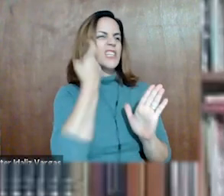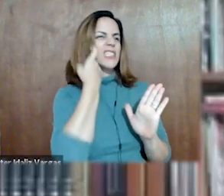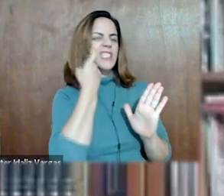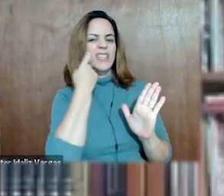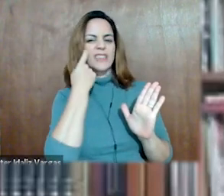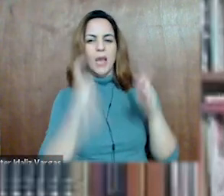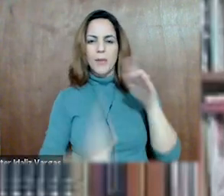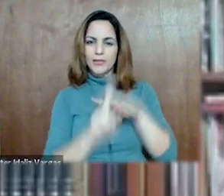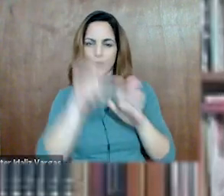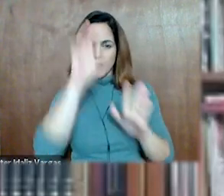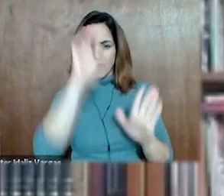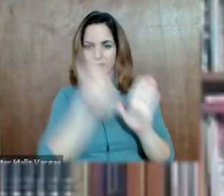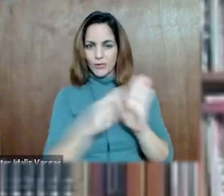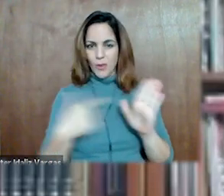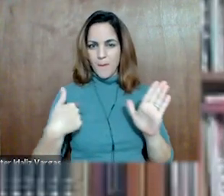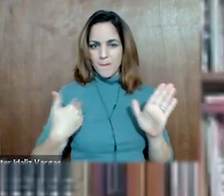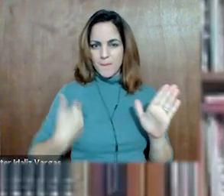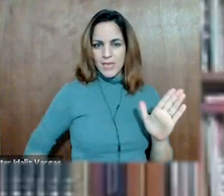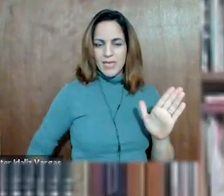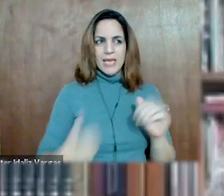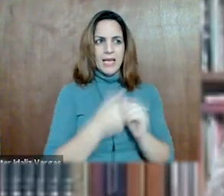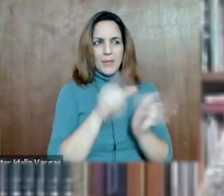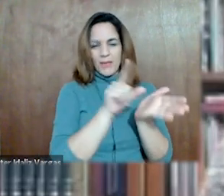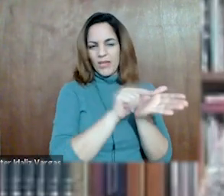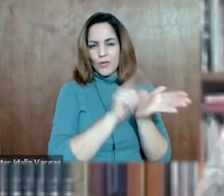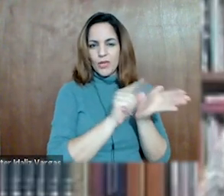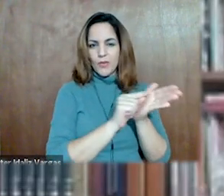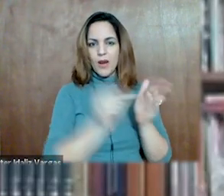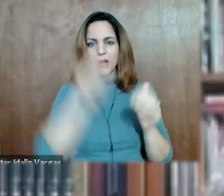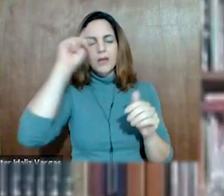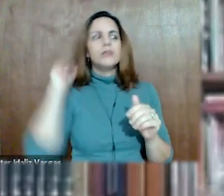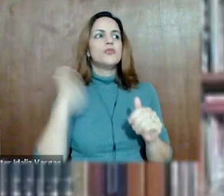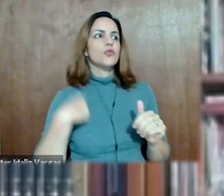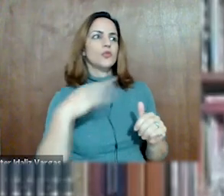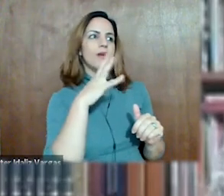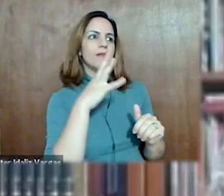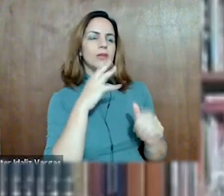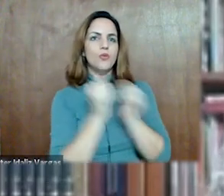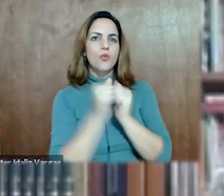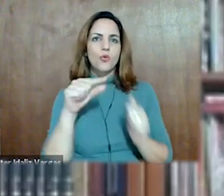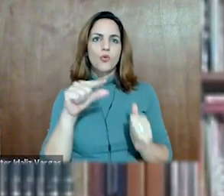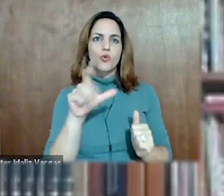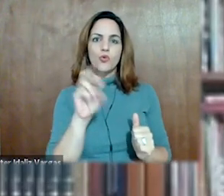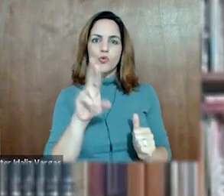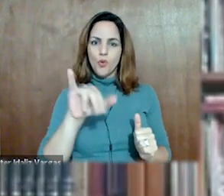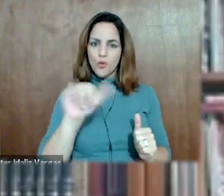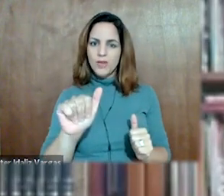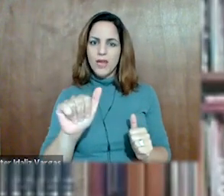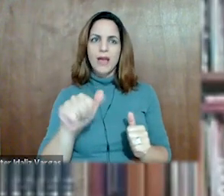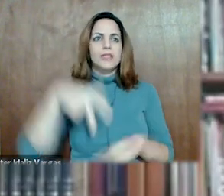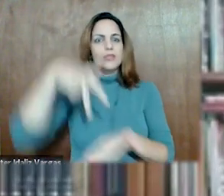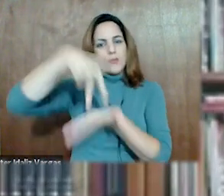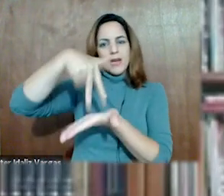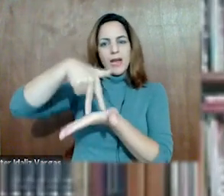más con varios reportajes. Hay una foto que yo estoy conversando con Gloria Steinem en la parada de de